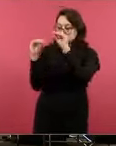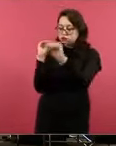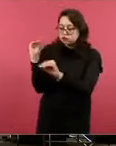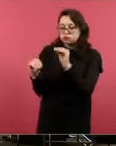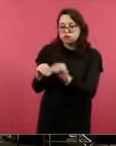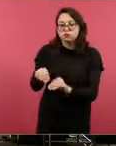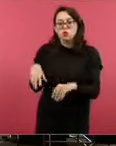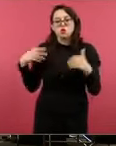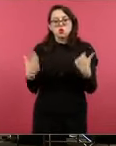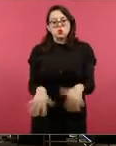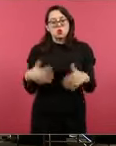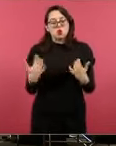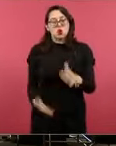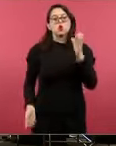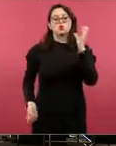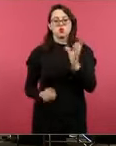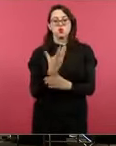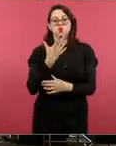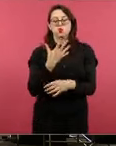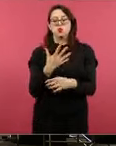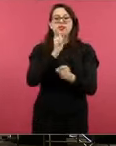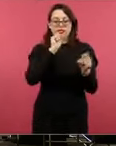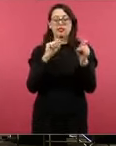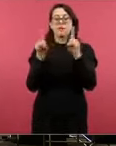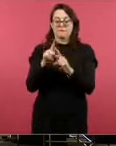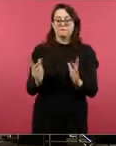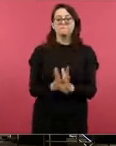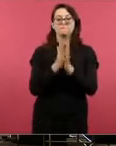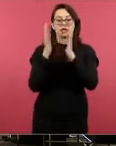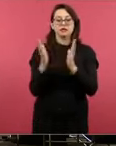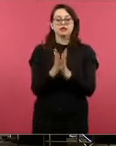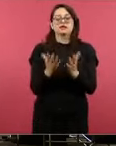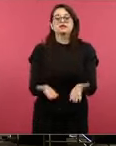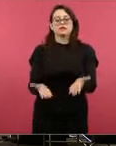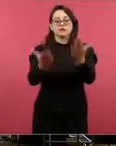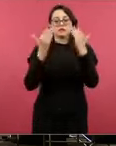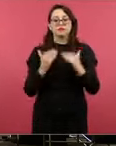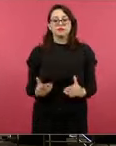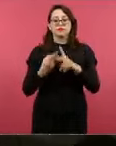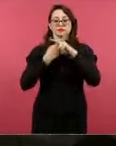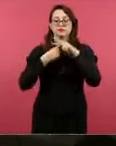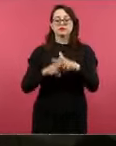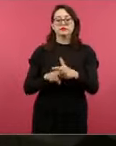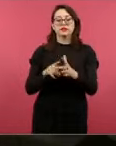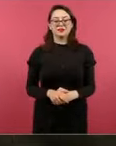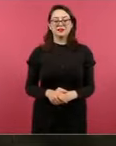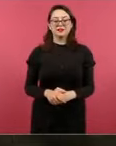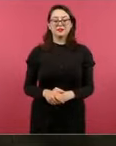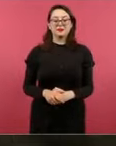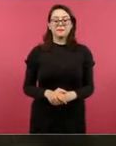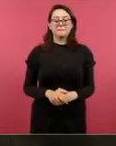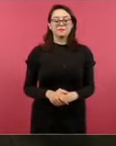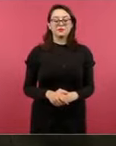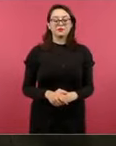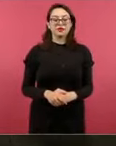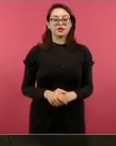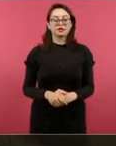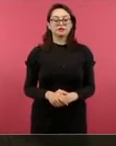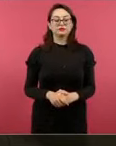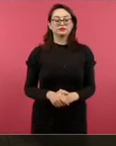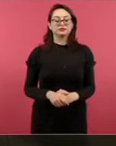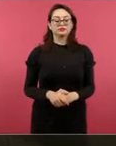desde la perspectiva de la nueva escuela mexicana. Vamos a iniciar con la maestra Irma, por favor. Hola, buenas tardes a